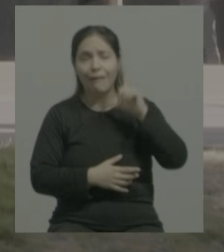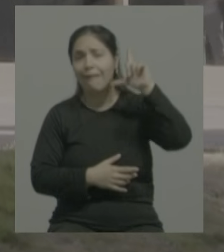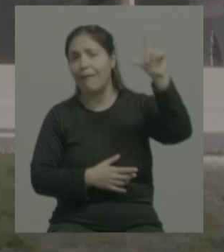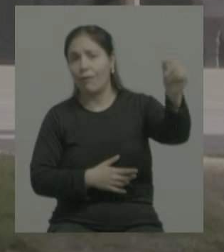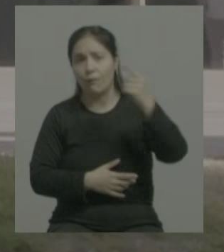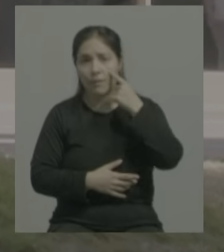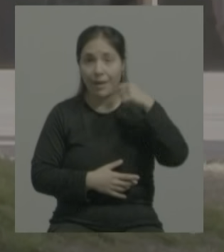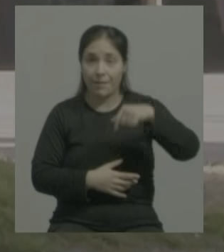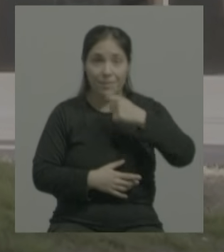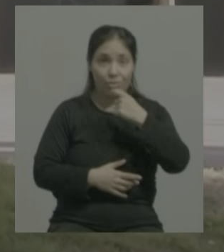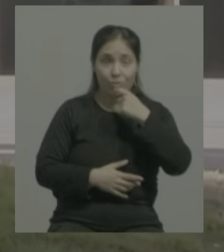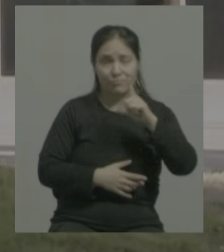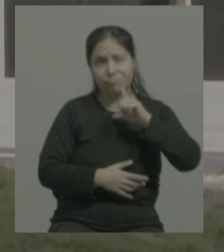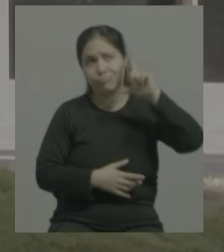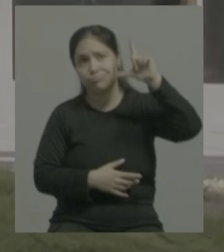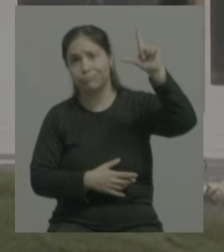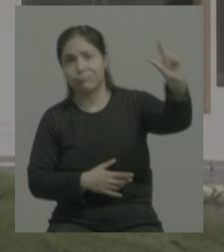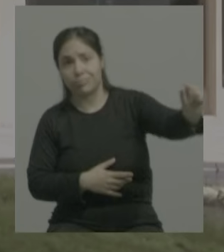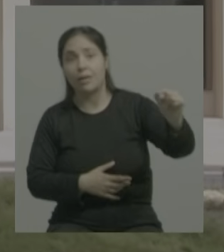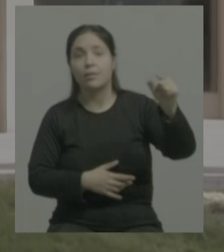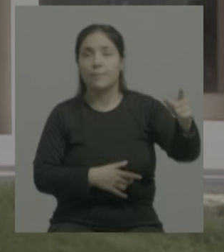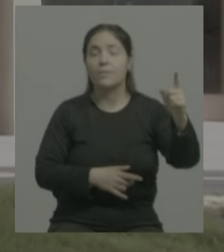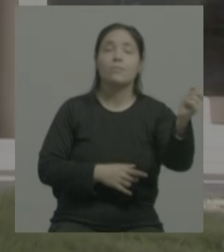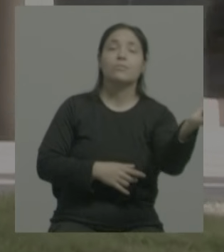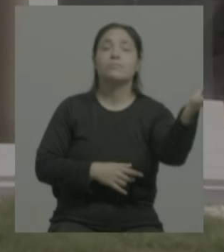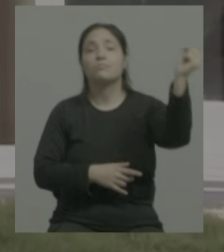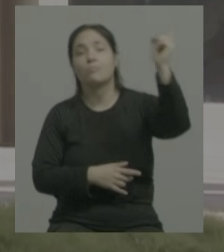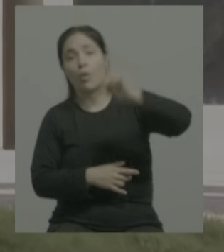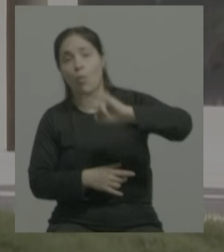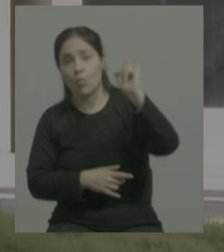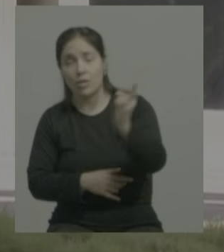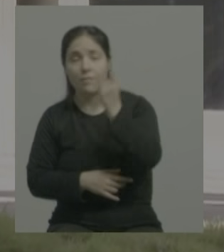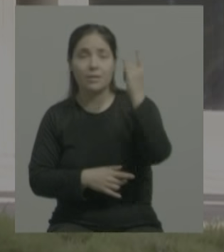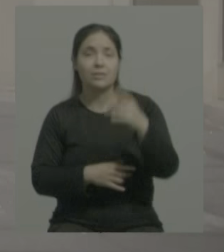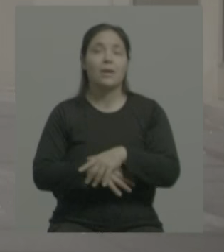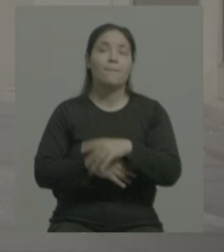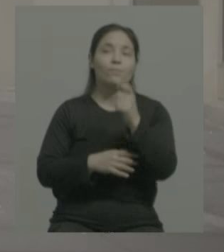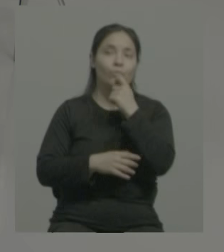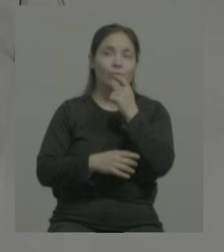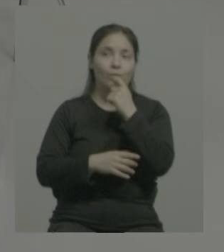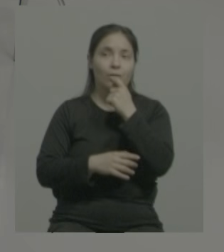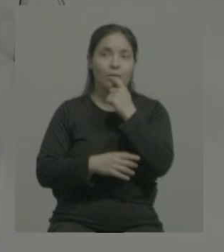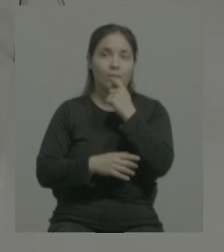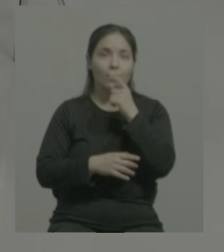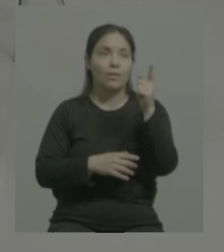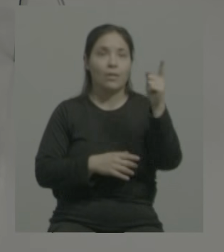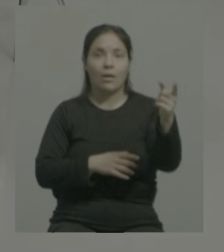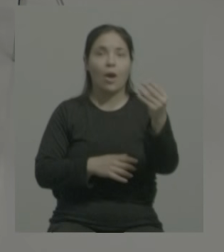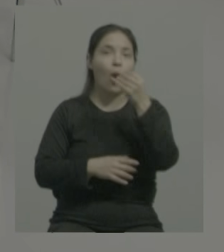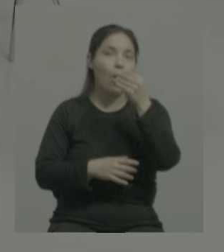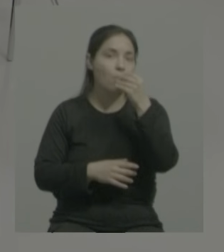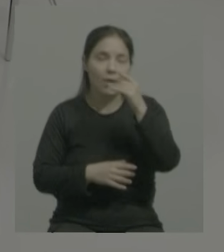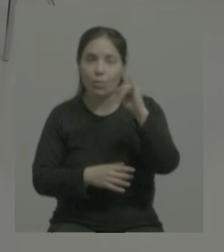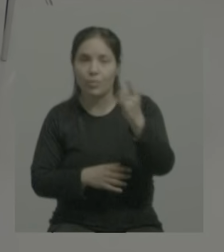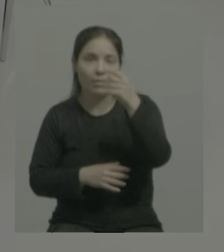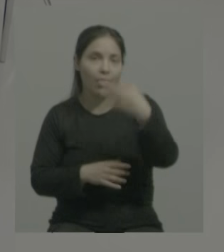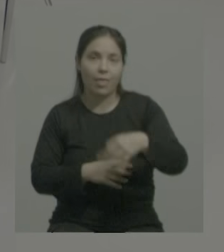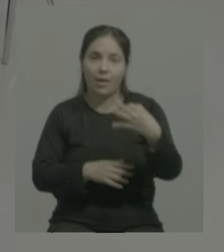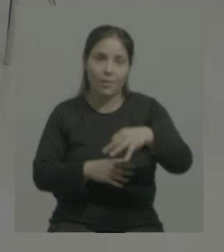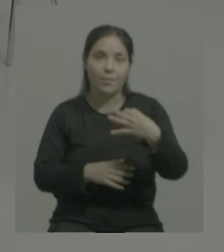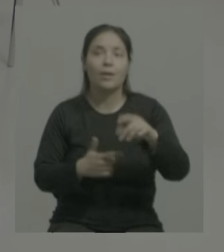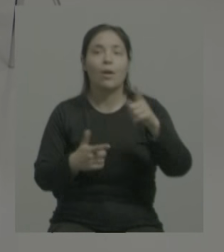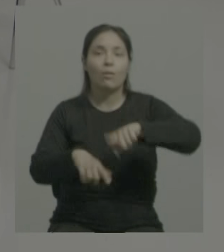Gran Mendoza, y el traslado hasta la universidad, y si el chico es alejado, probablemente va a tener que comer en la universidad,